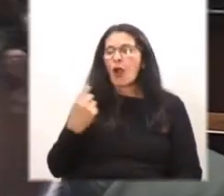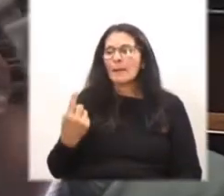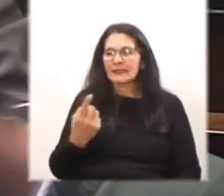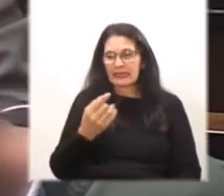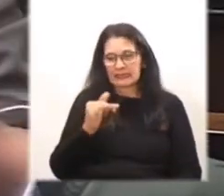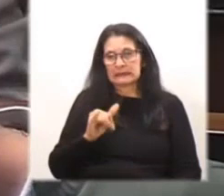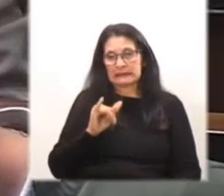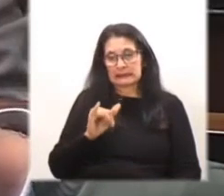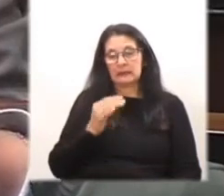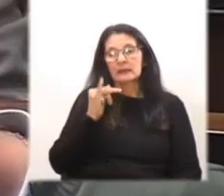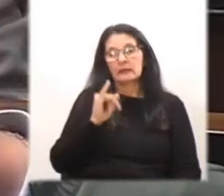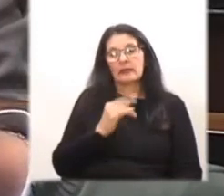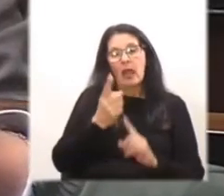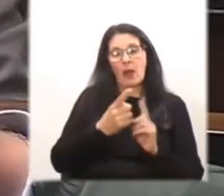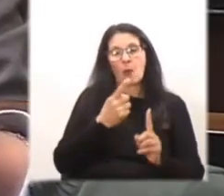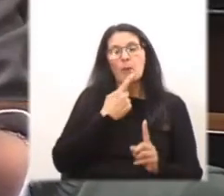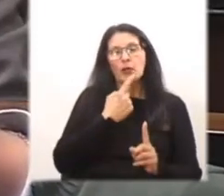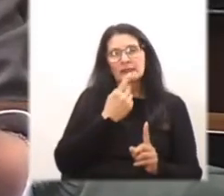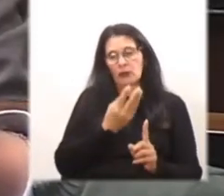dirigente político había ingresado.